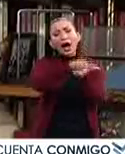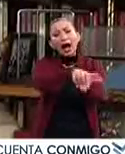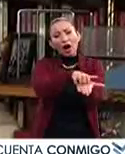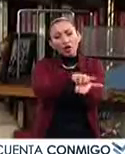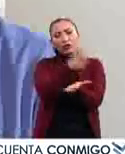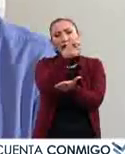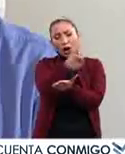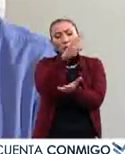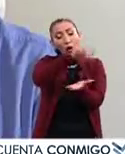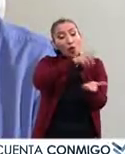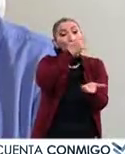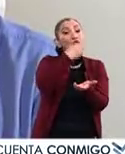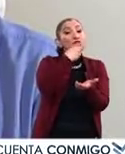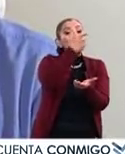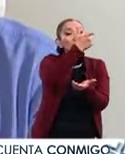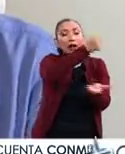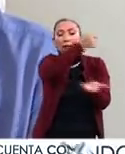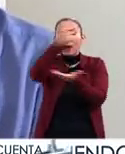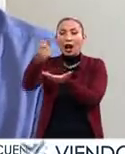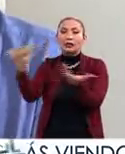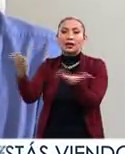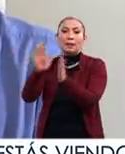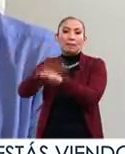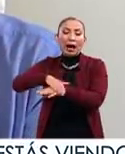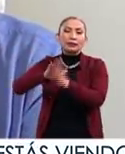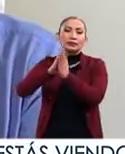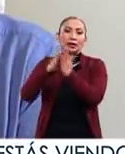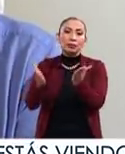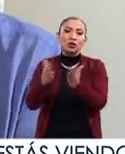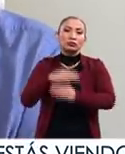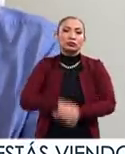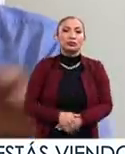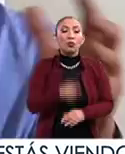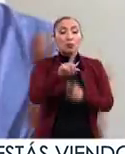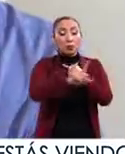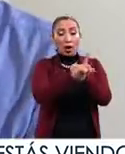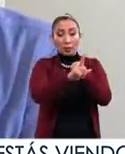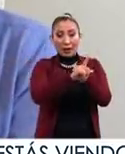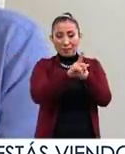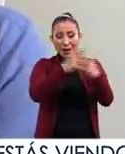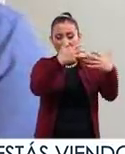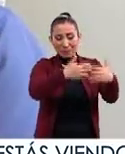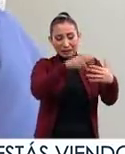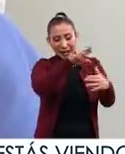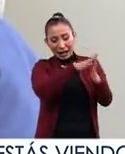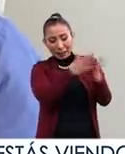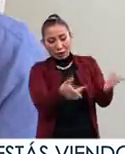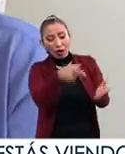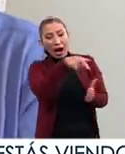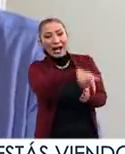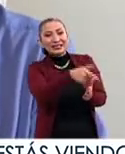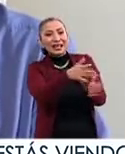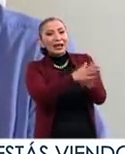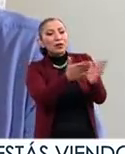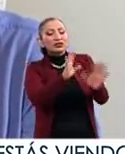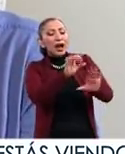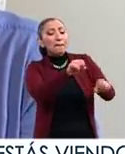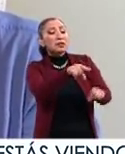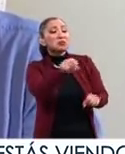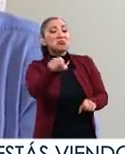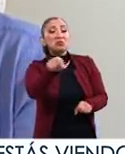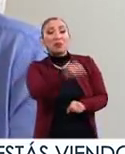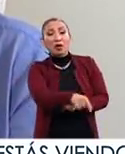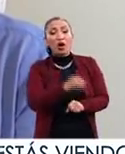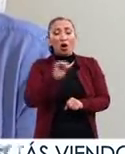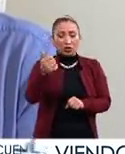que podemos recanalizar hacia la producción. Un problema de la industria editorial es que, digamos, han dejado de hacer trabajo editorial. Hay muchos libros